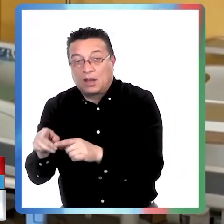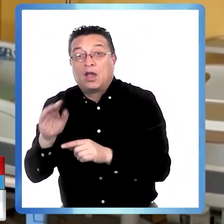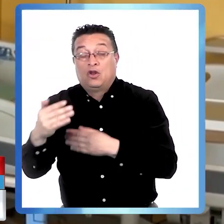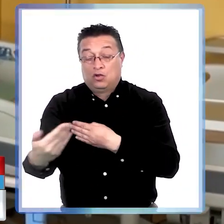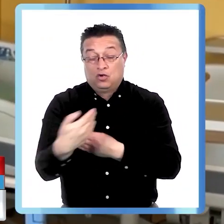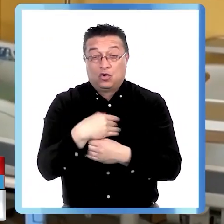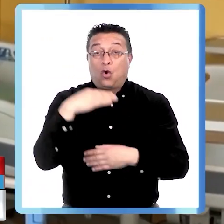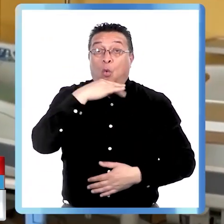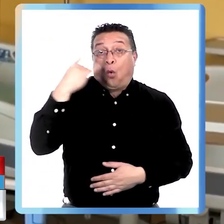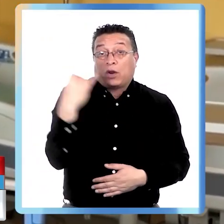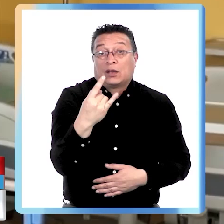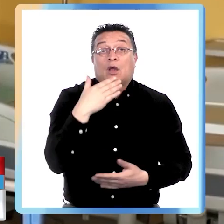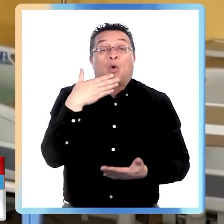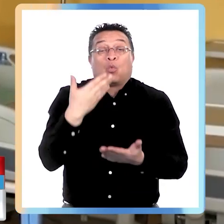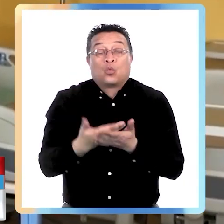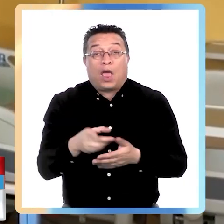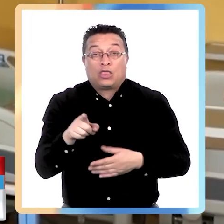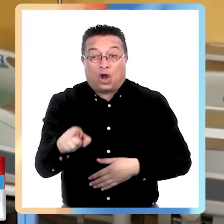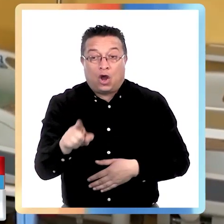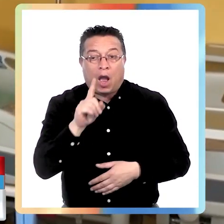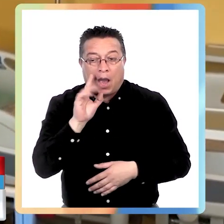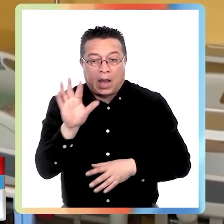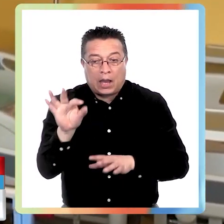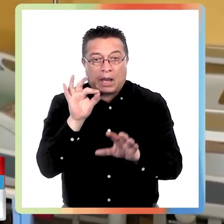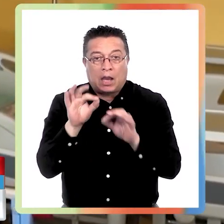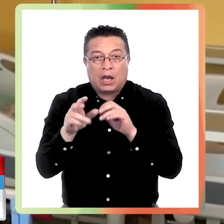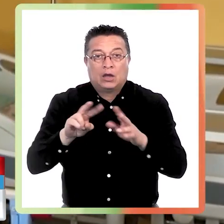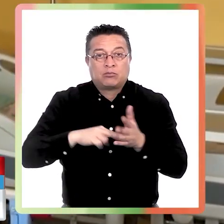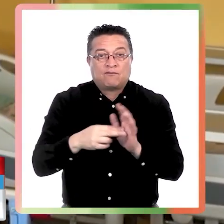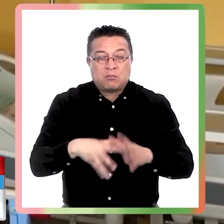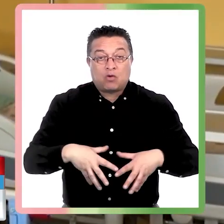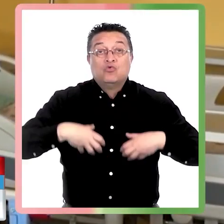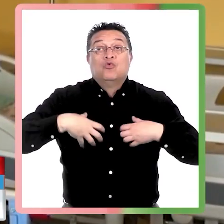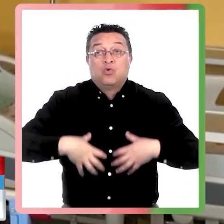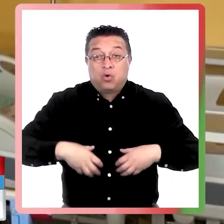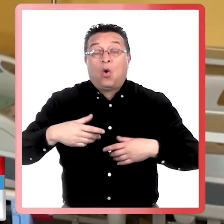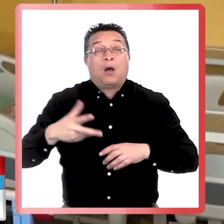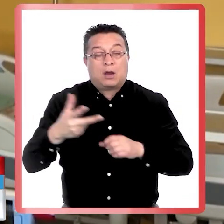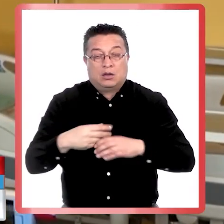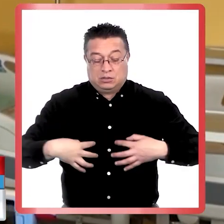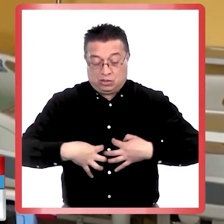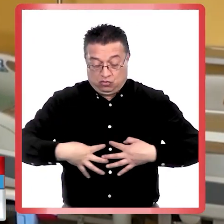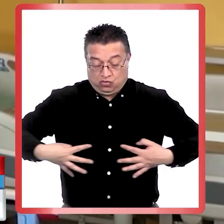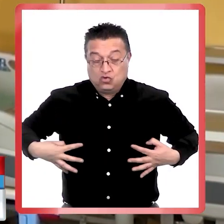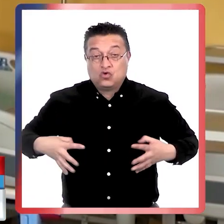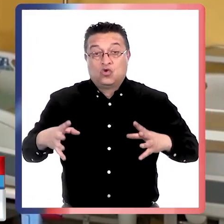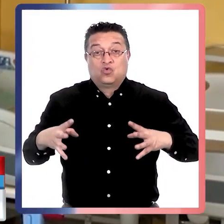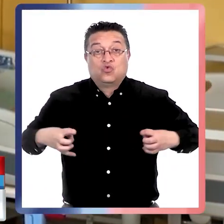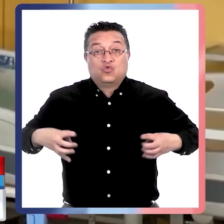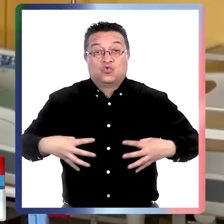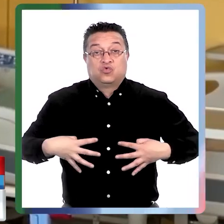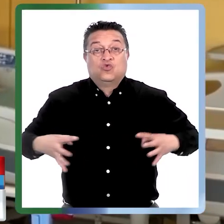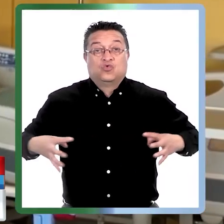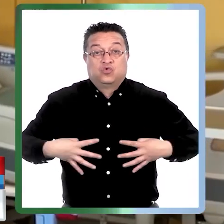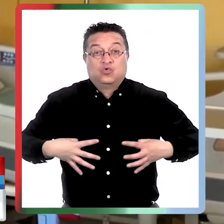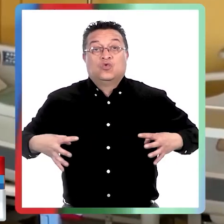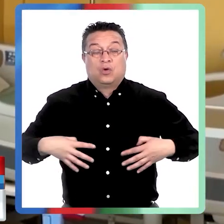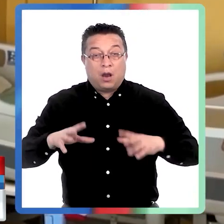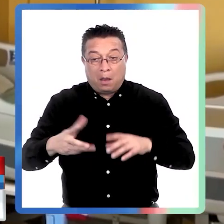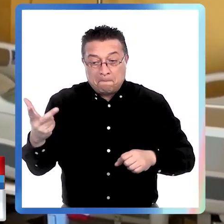Y siempre venir a urgencia cuando el paciente presente signos de dificultad respiratoria, hundimiento de las